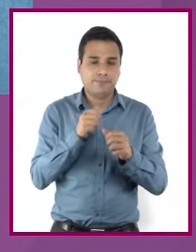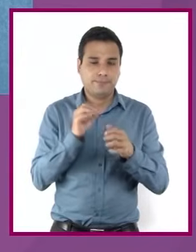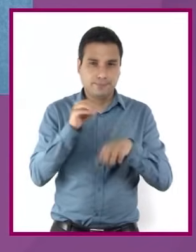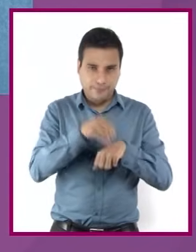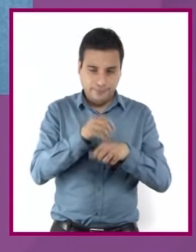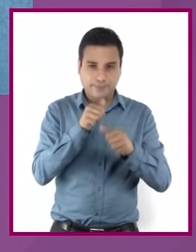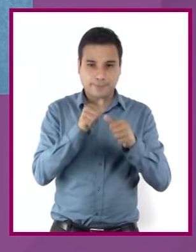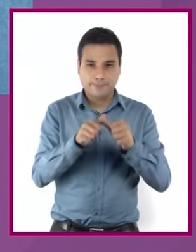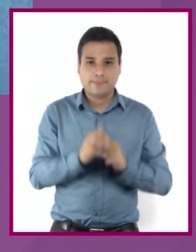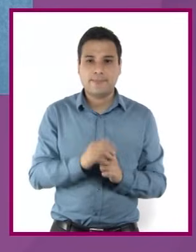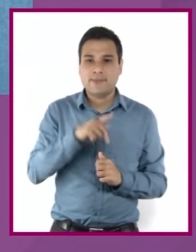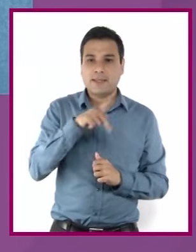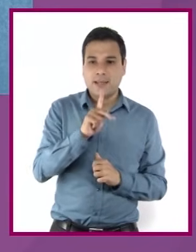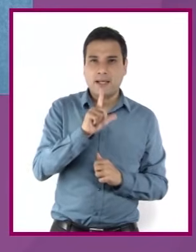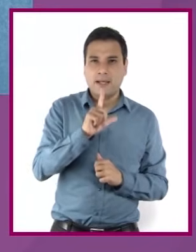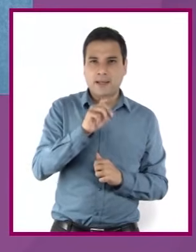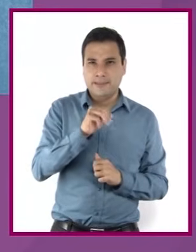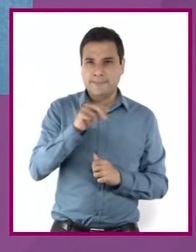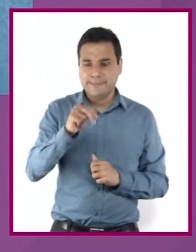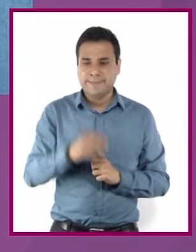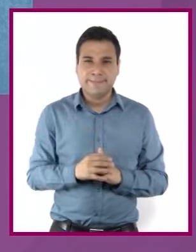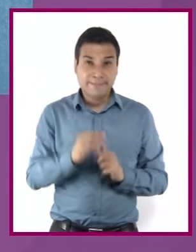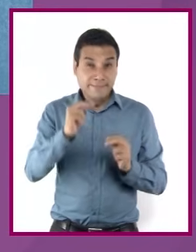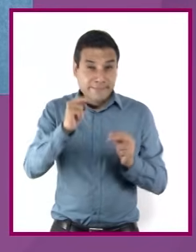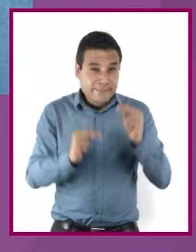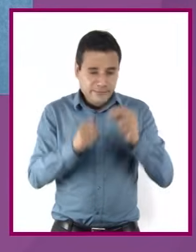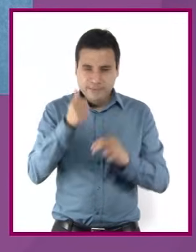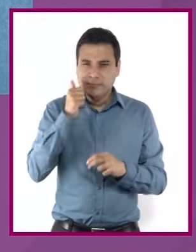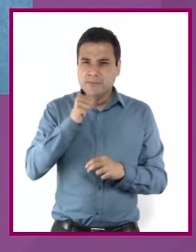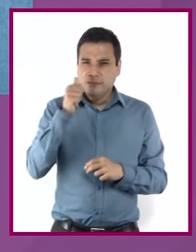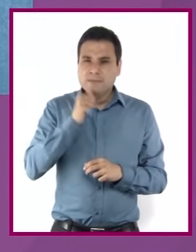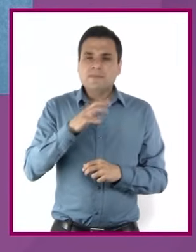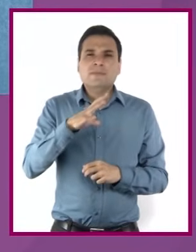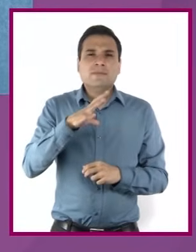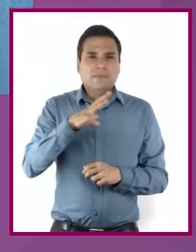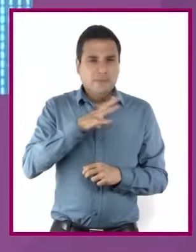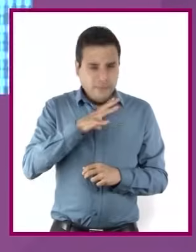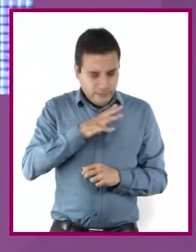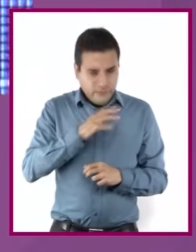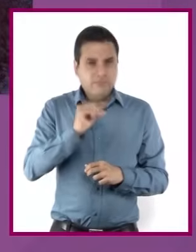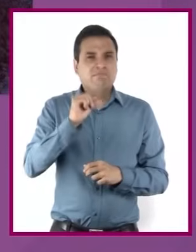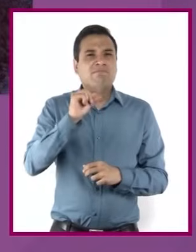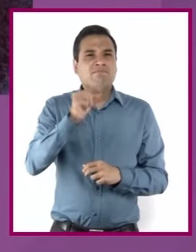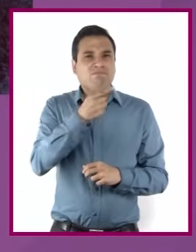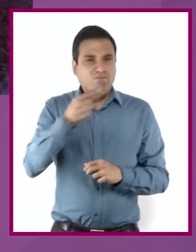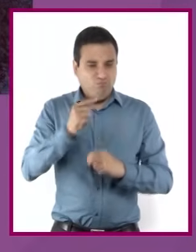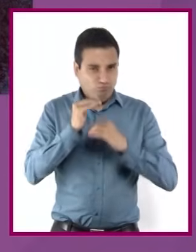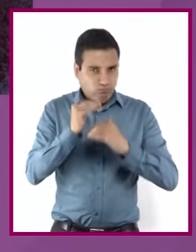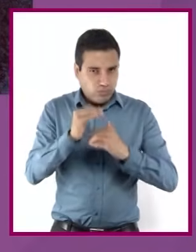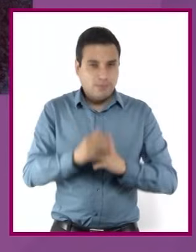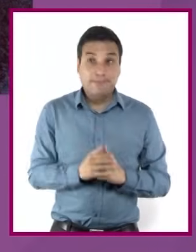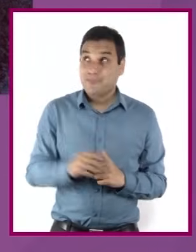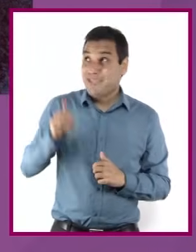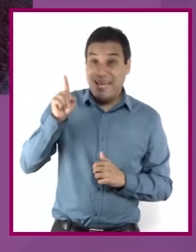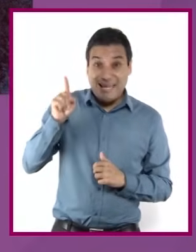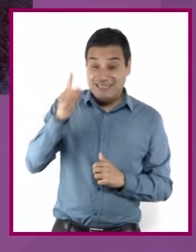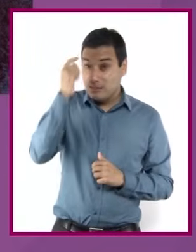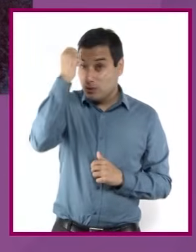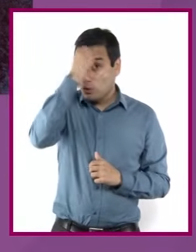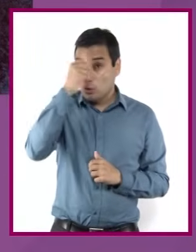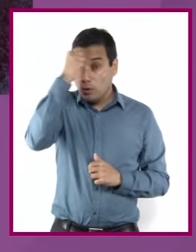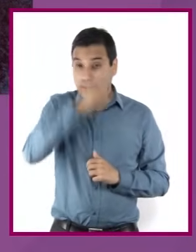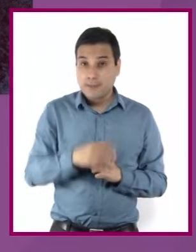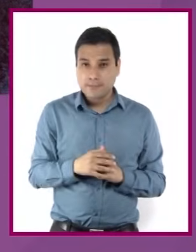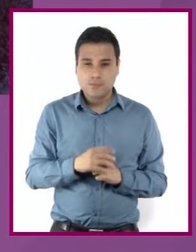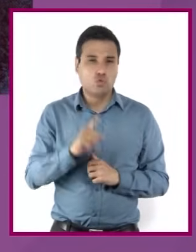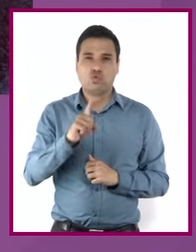K, L, M y N, y en cada nivel ubicó un determinado número de electrones. La teoría de Bohr se ocupó solamente